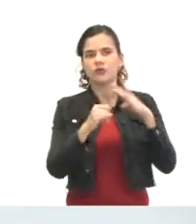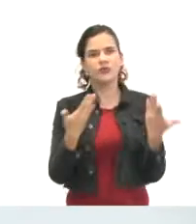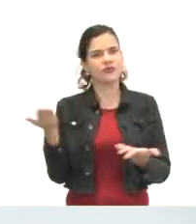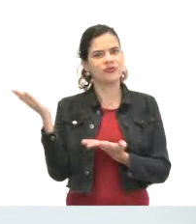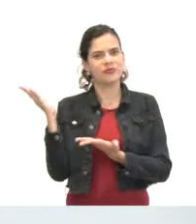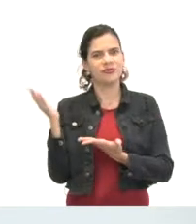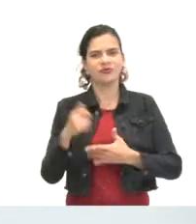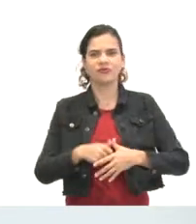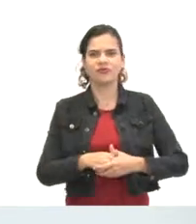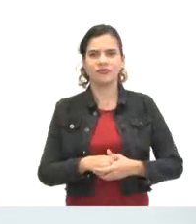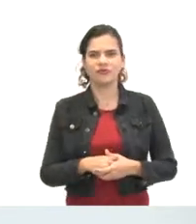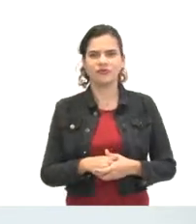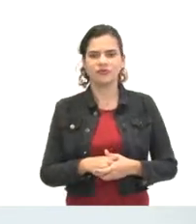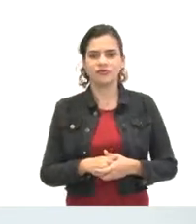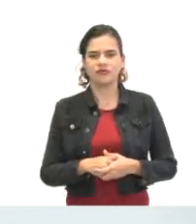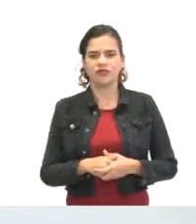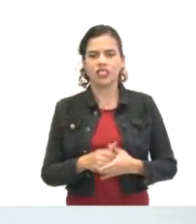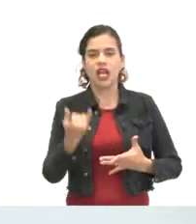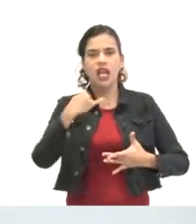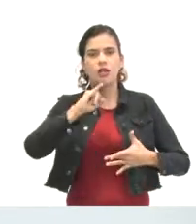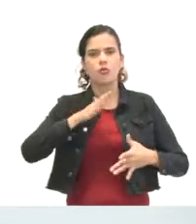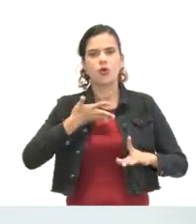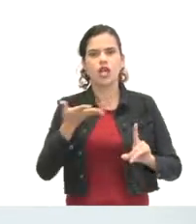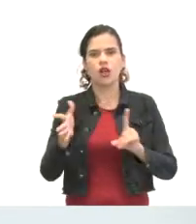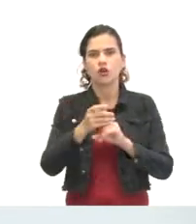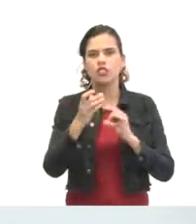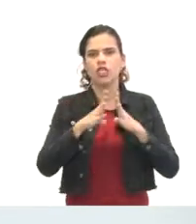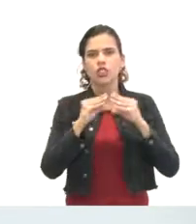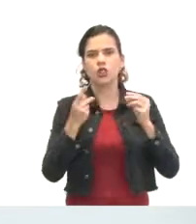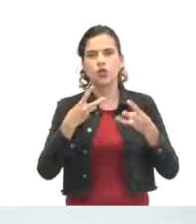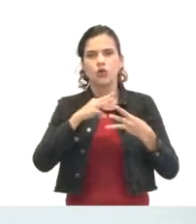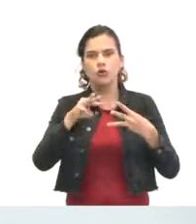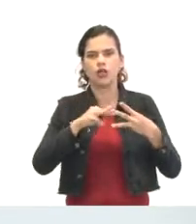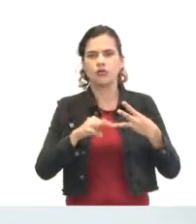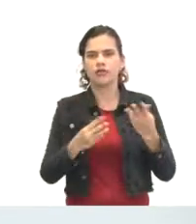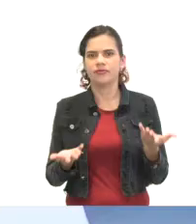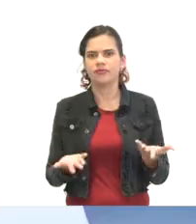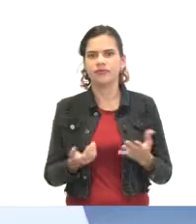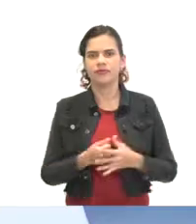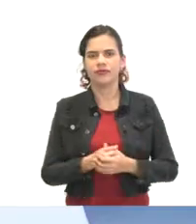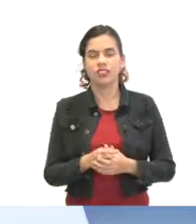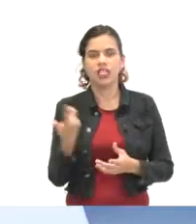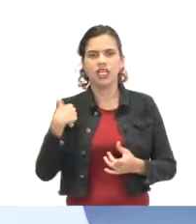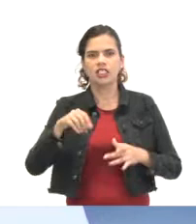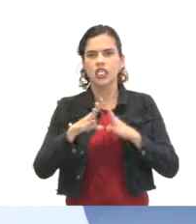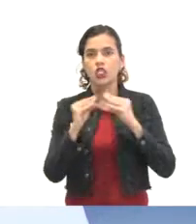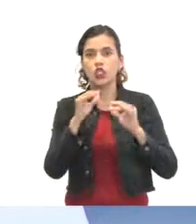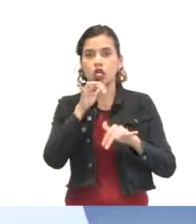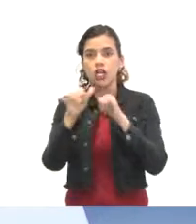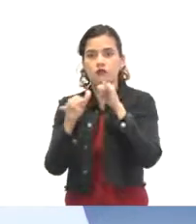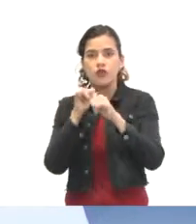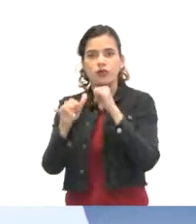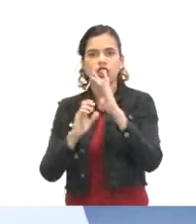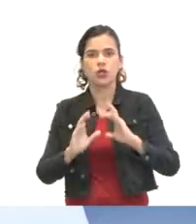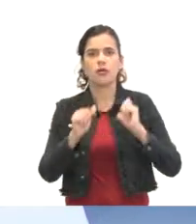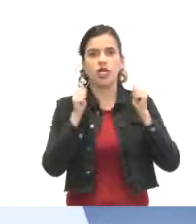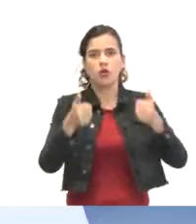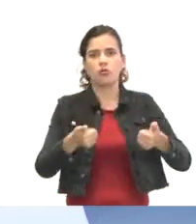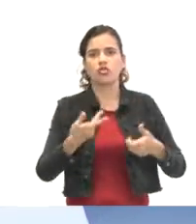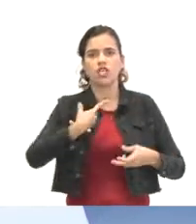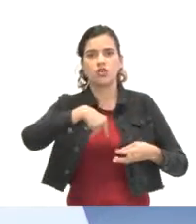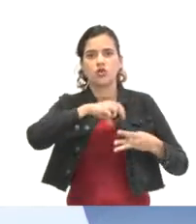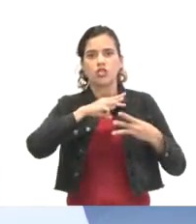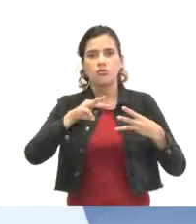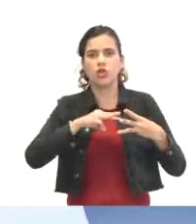como Cada Familia Una Escuela Oficial. Ahí pueden encontrar todos nuestros programas. Ya que tienen todas las coordenadas para comenzar